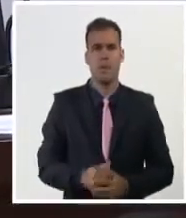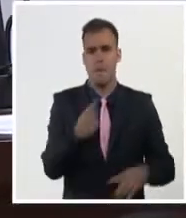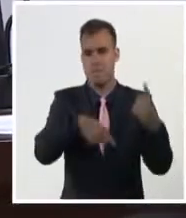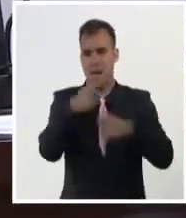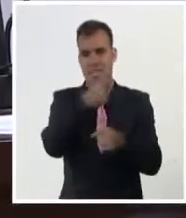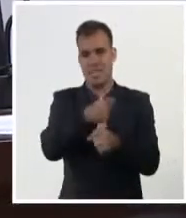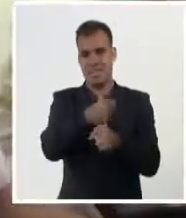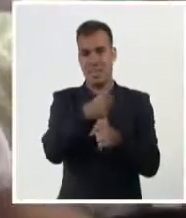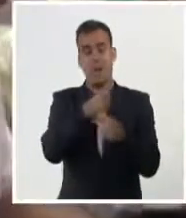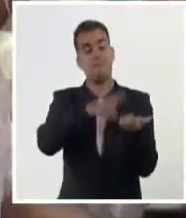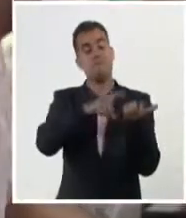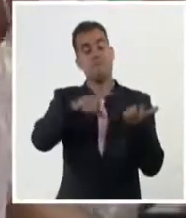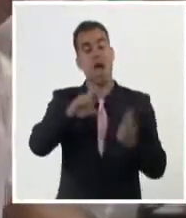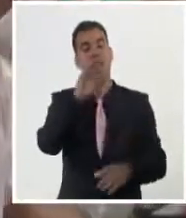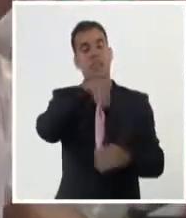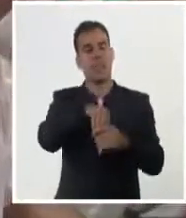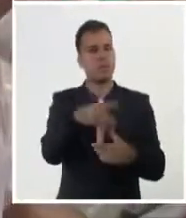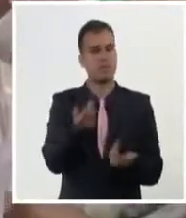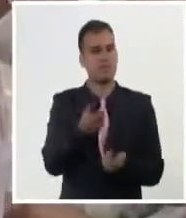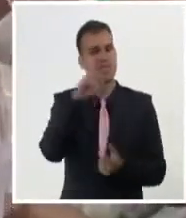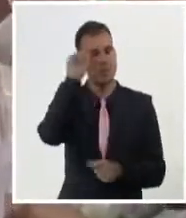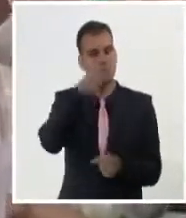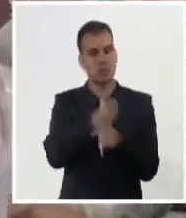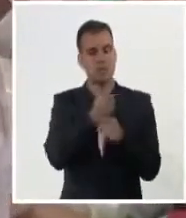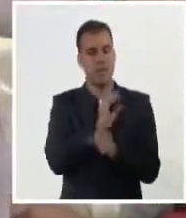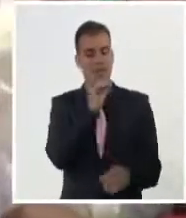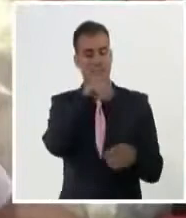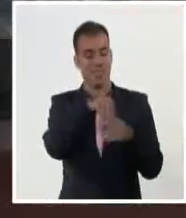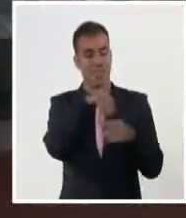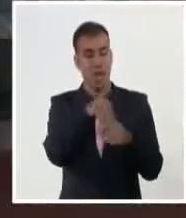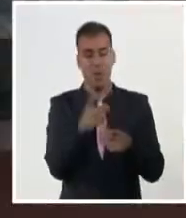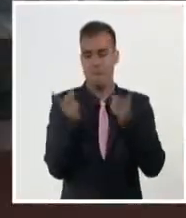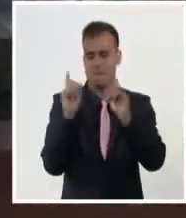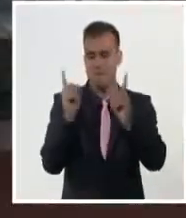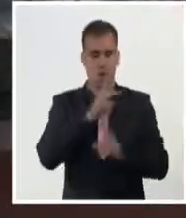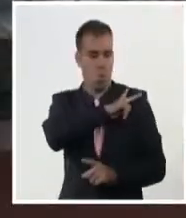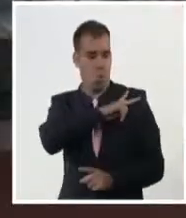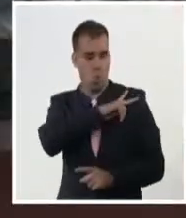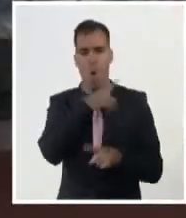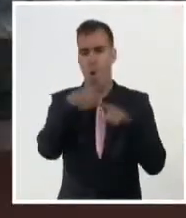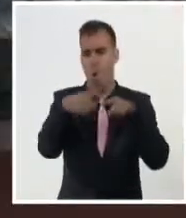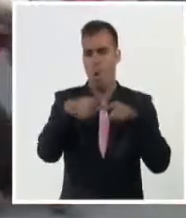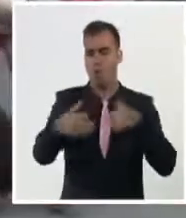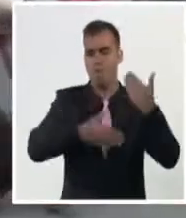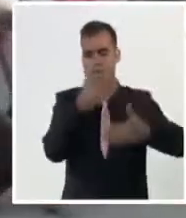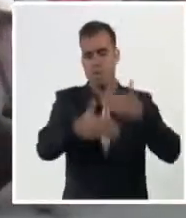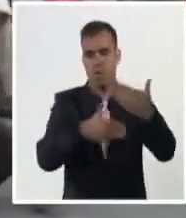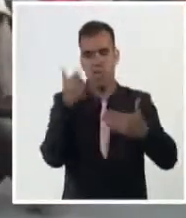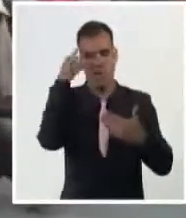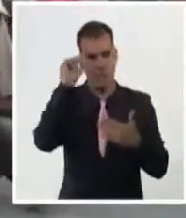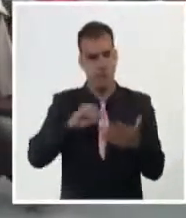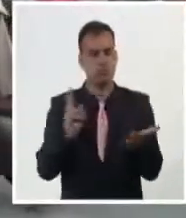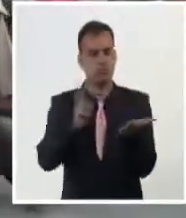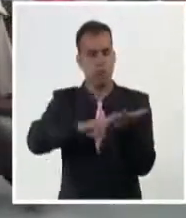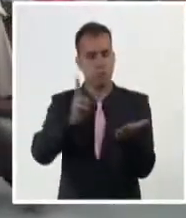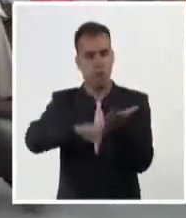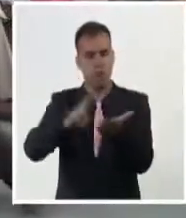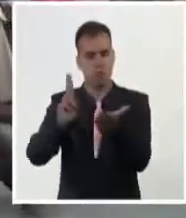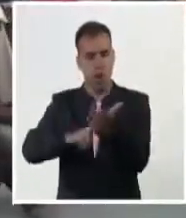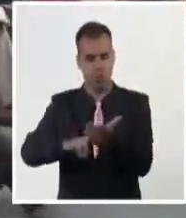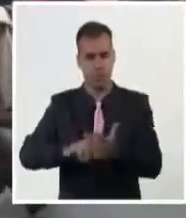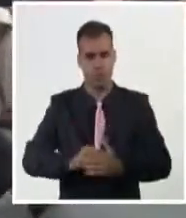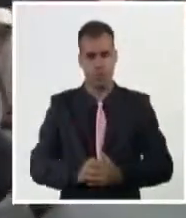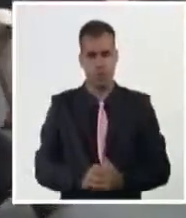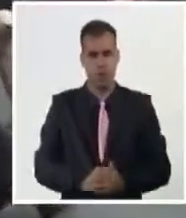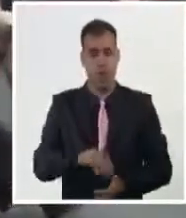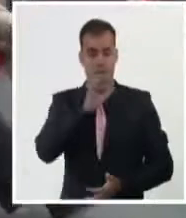partido está el fortalecimiento de su vida interna, la política de cuadros y los procesos de crecimiento. Los delegados a la Asamblea de